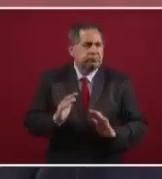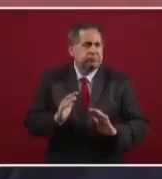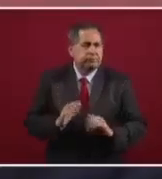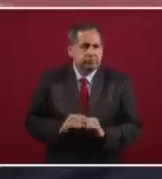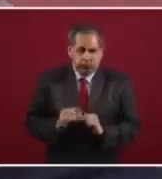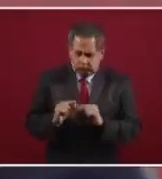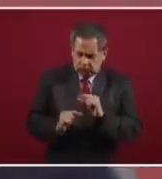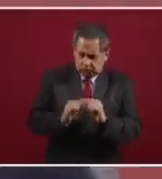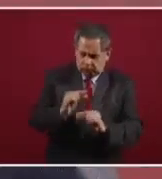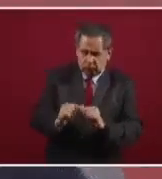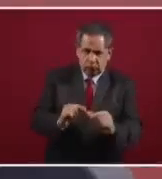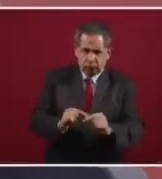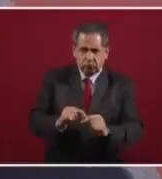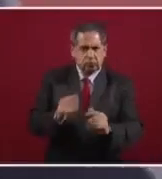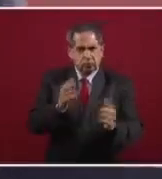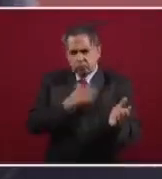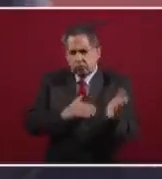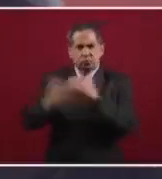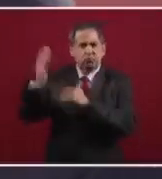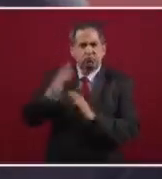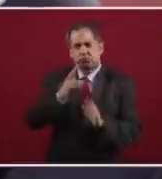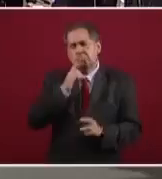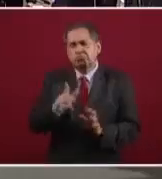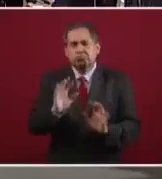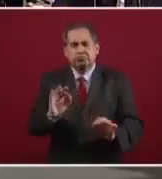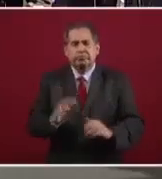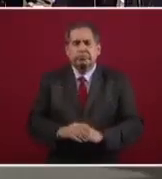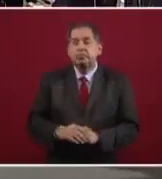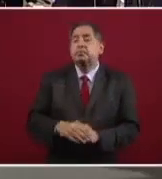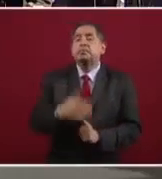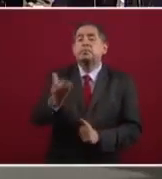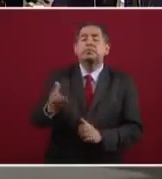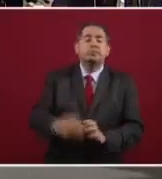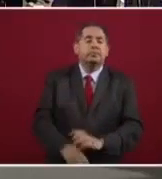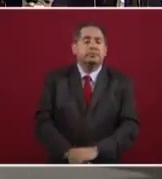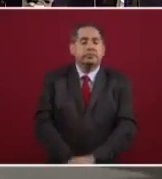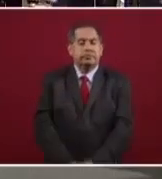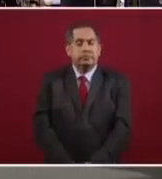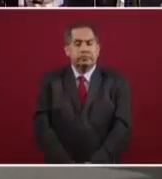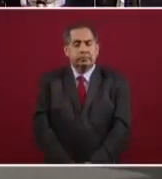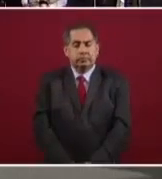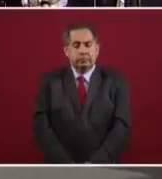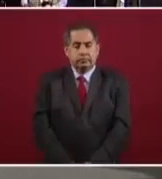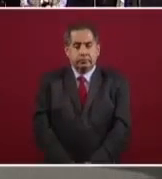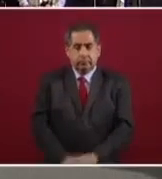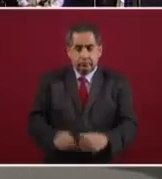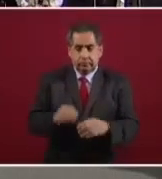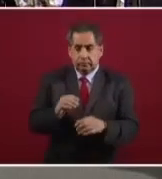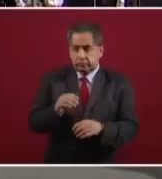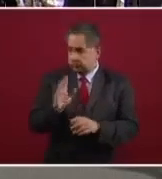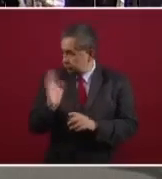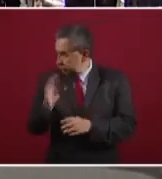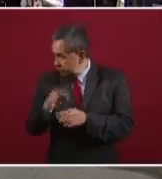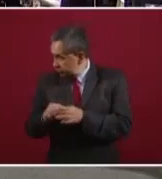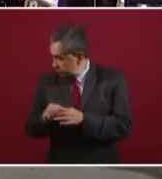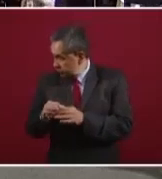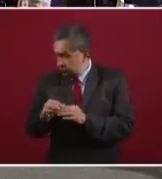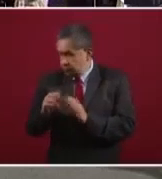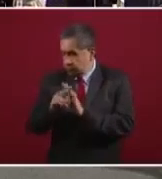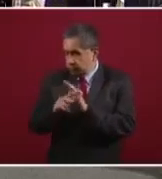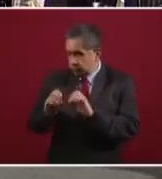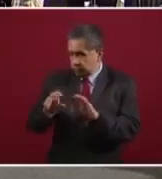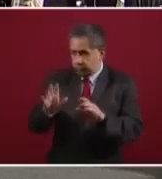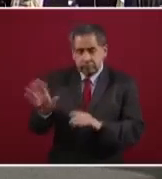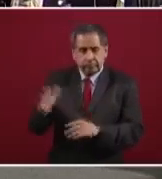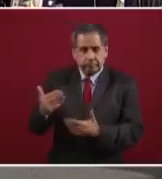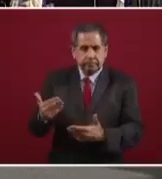y poco a poco vamos avanzando. Bueno, ¿ya vamos a tener eso? Ah,